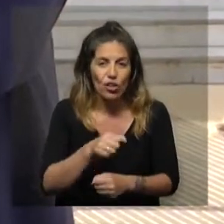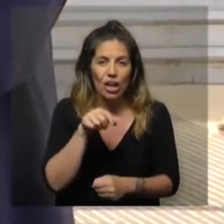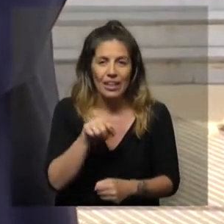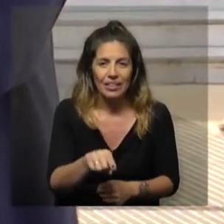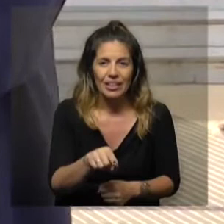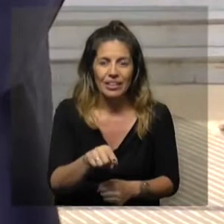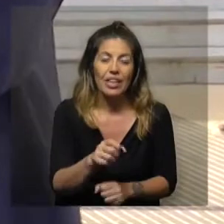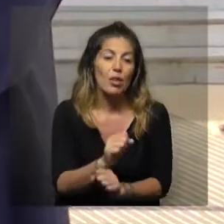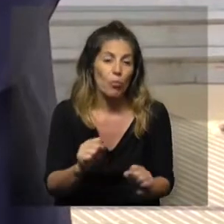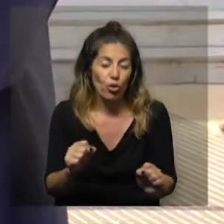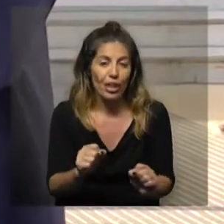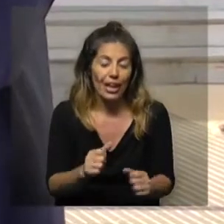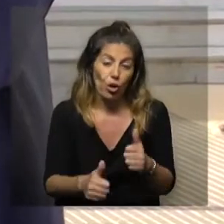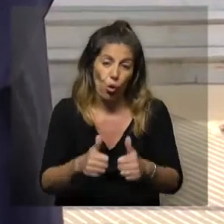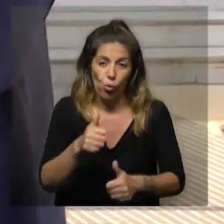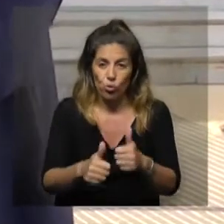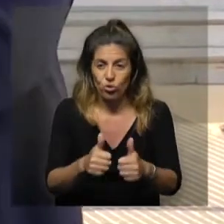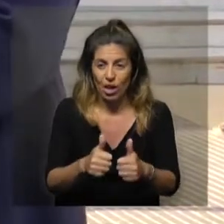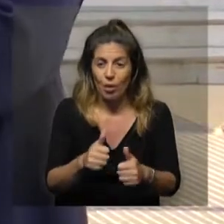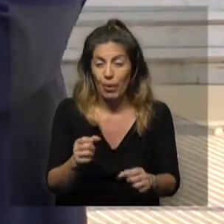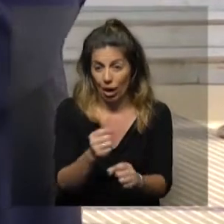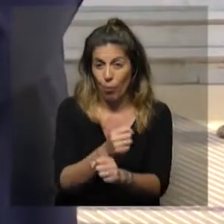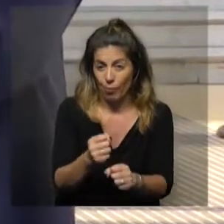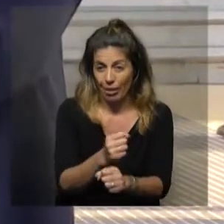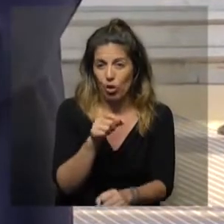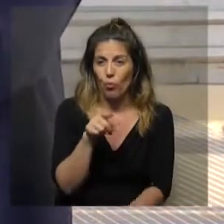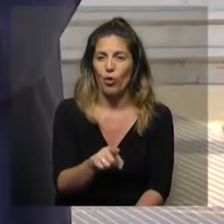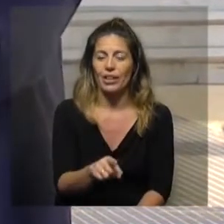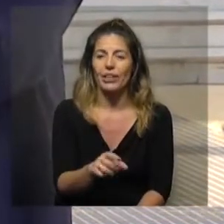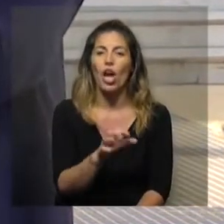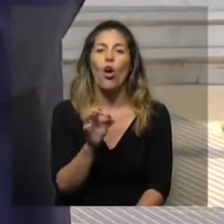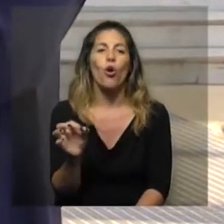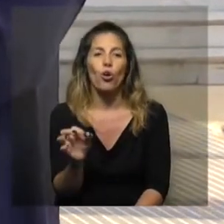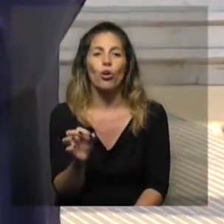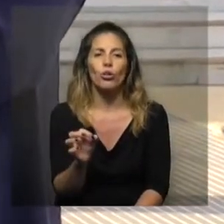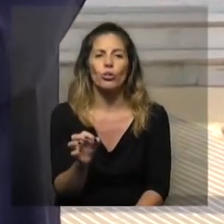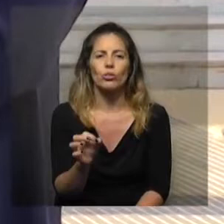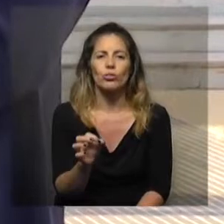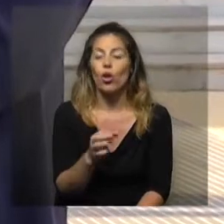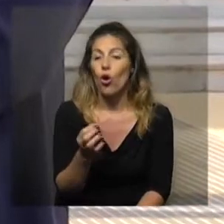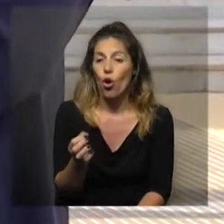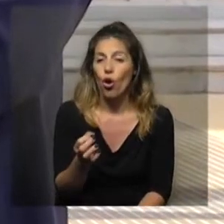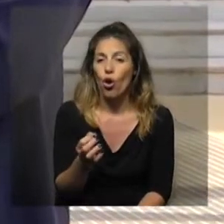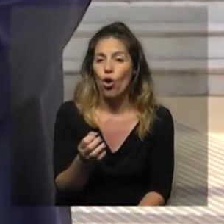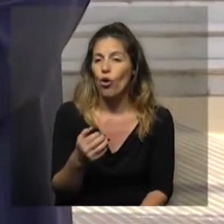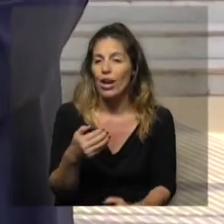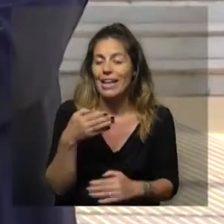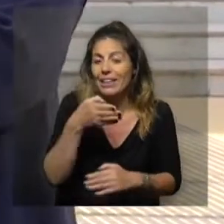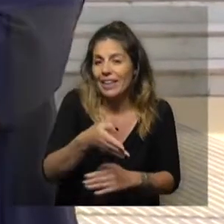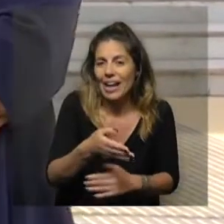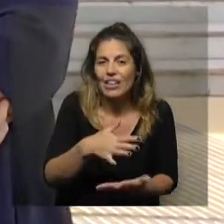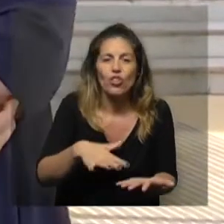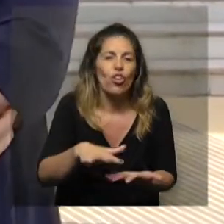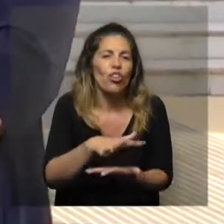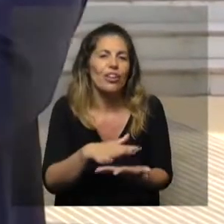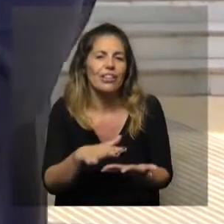de poder concursar para para un premio como este o bueno incursionar en